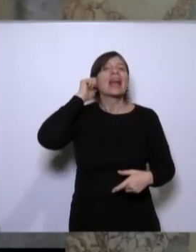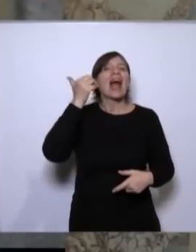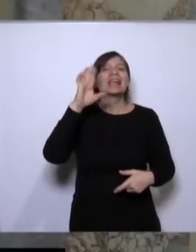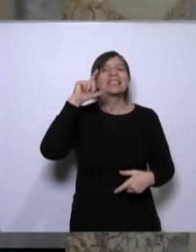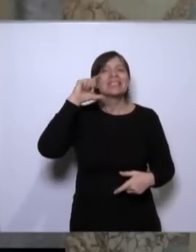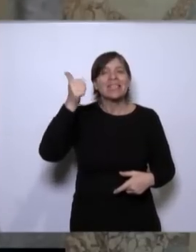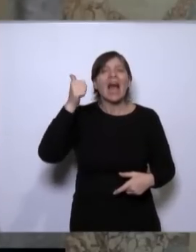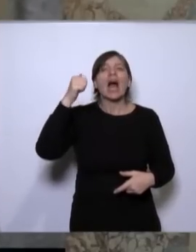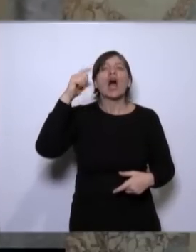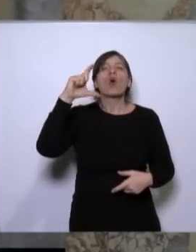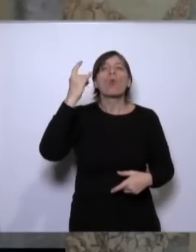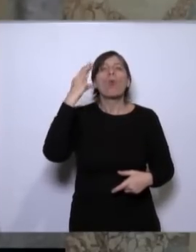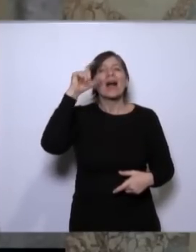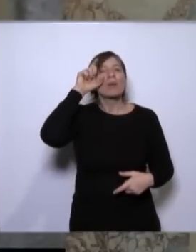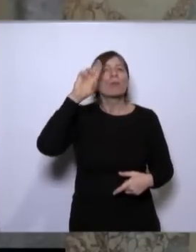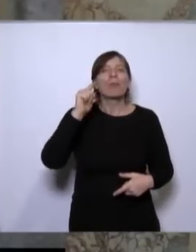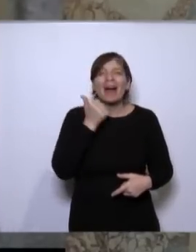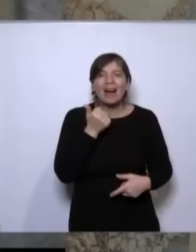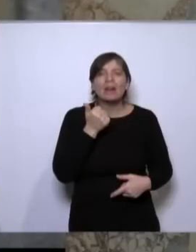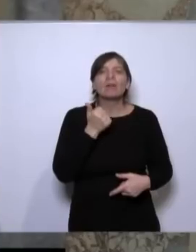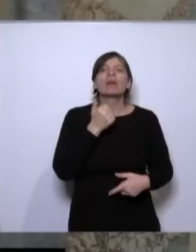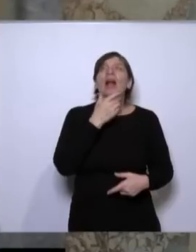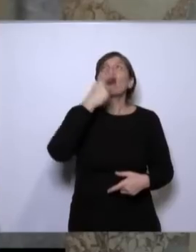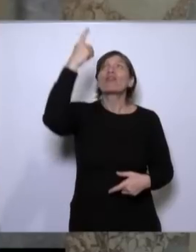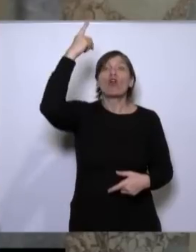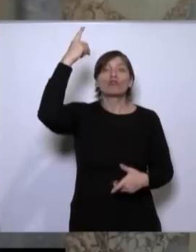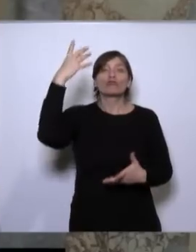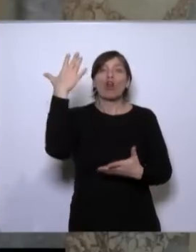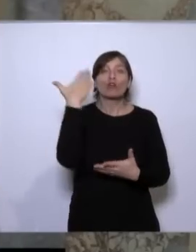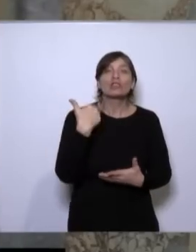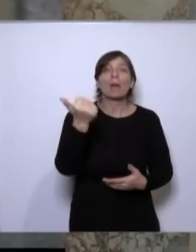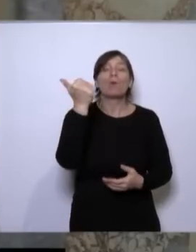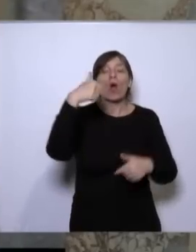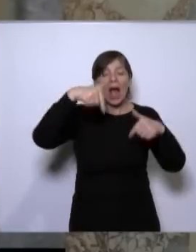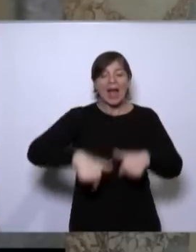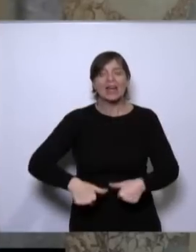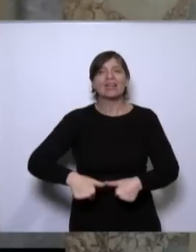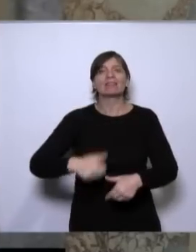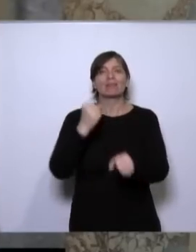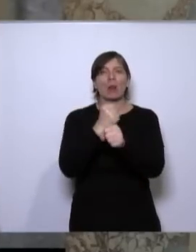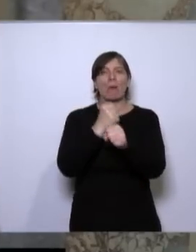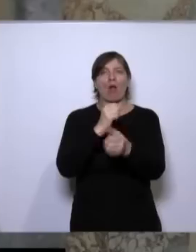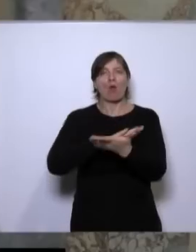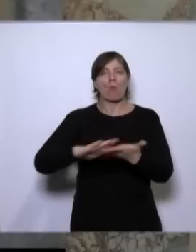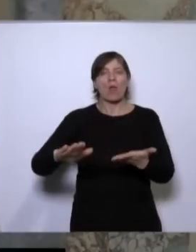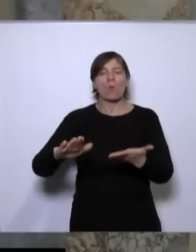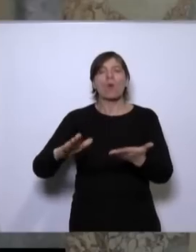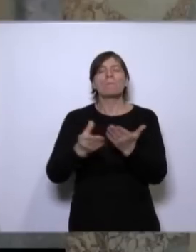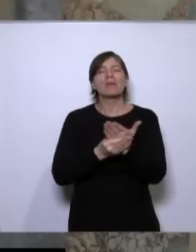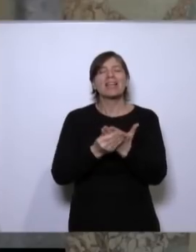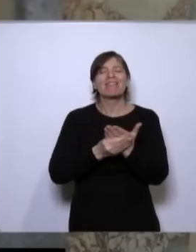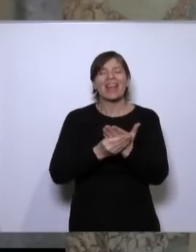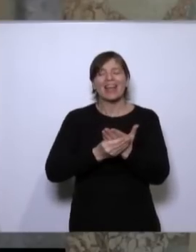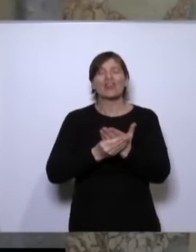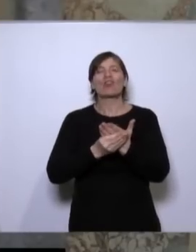García Cuerva, para que el Señor que lo llamó a este nuevo ministerio lo